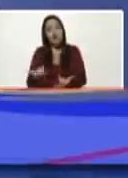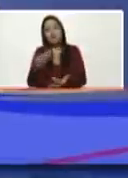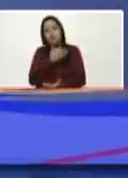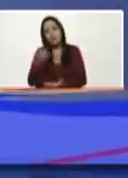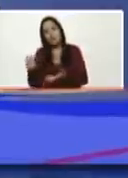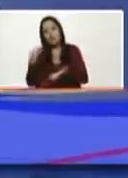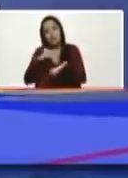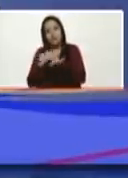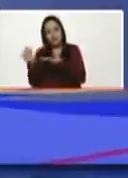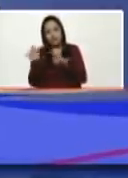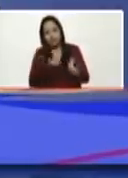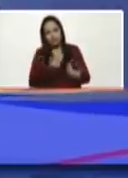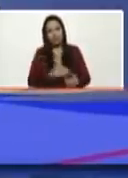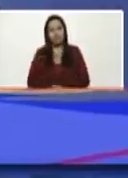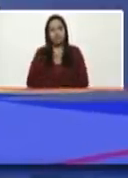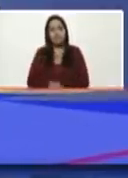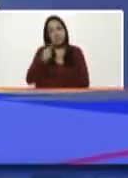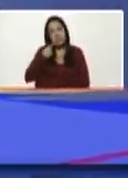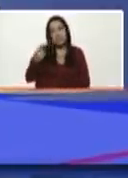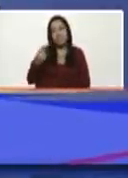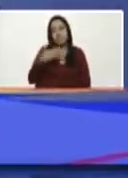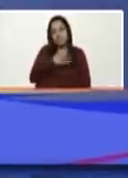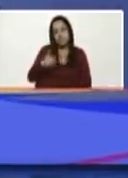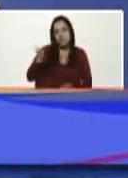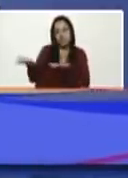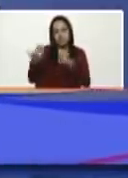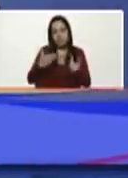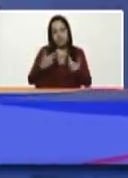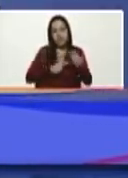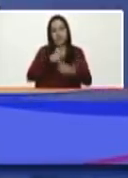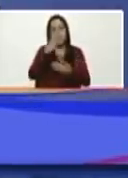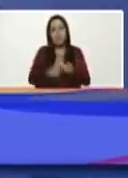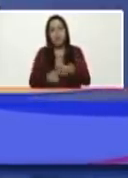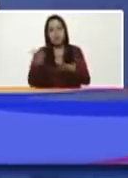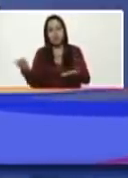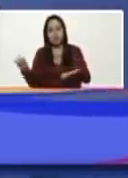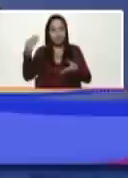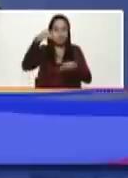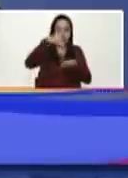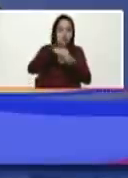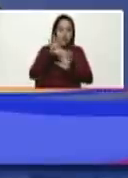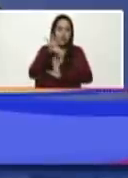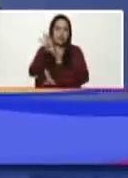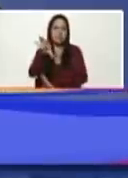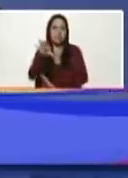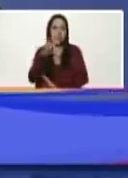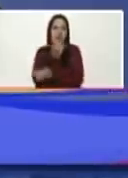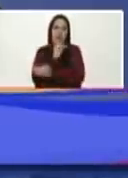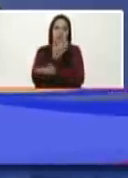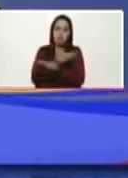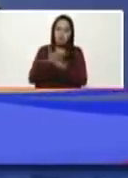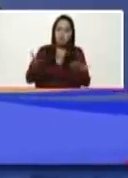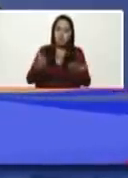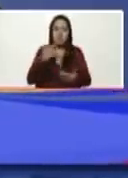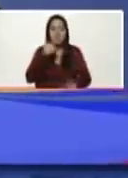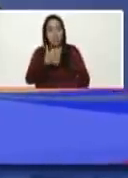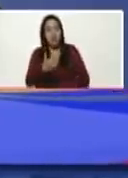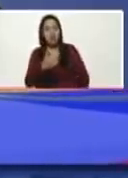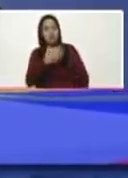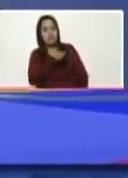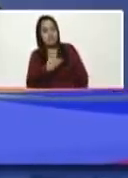bueno, si quieres regresar, el plan Vuelta a la Patria está a la orden. Y me dijo,